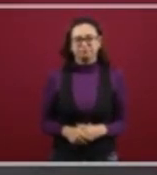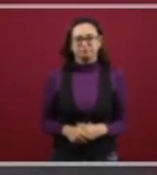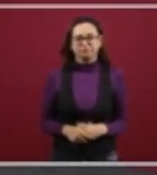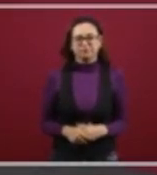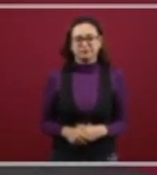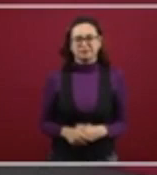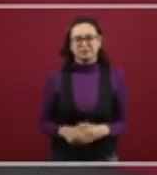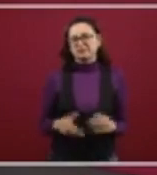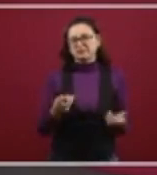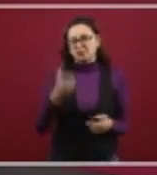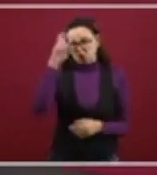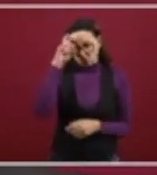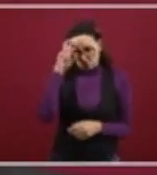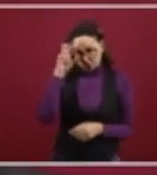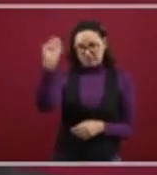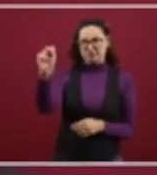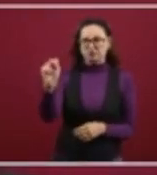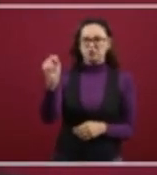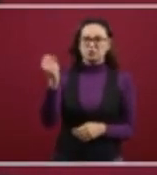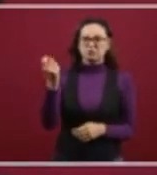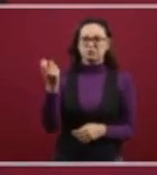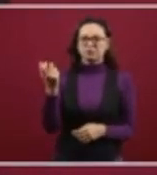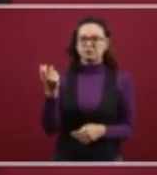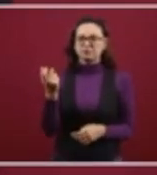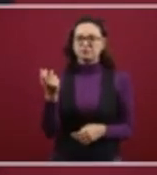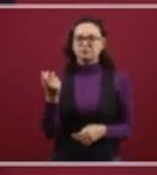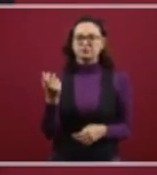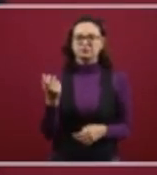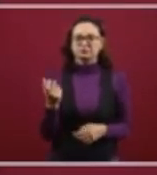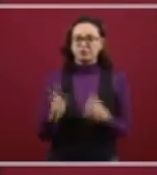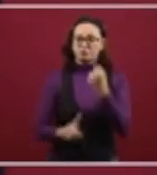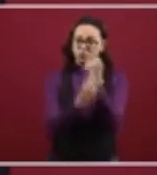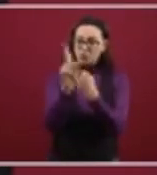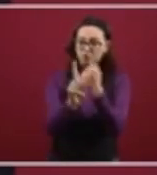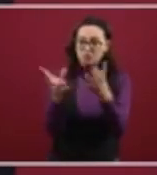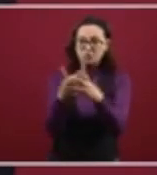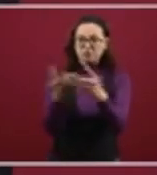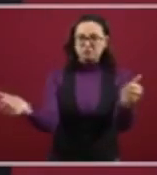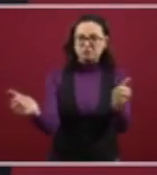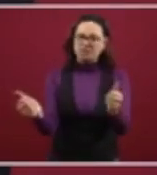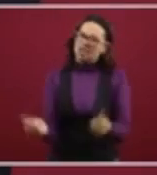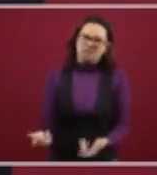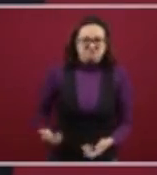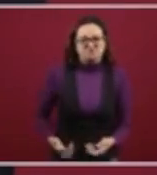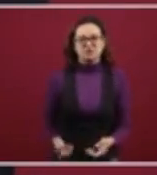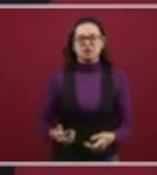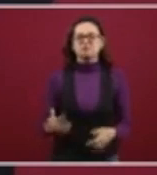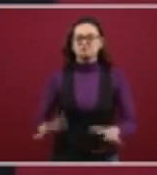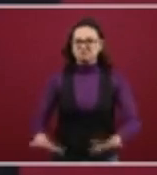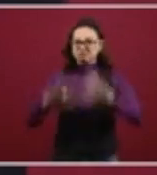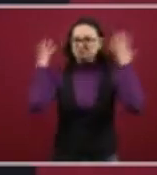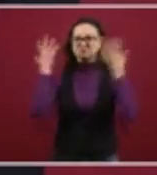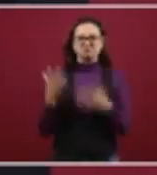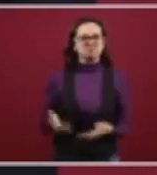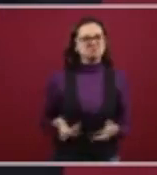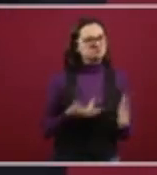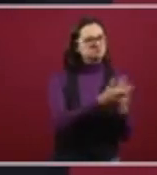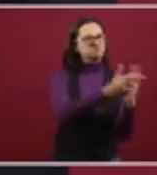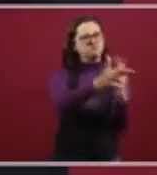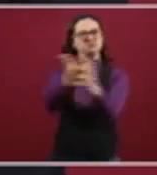esa concepción, ¿no?, de querer resolver con razias el problema